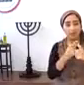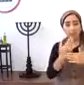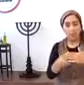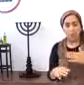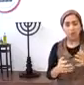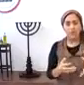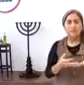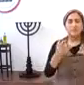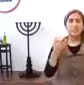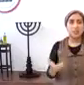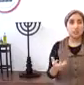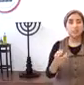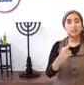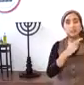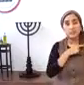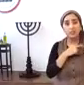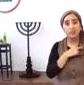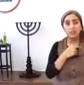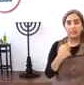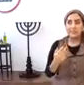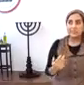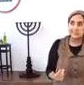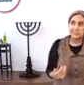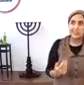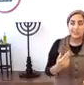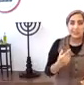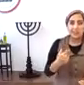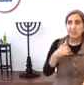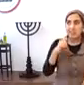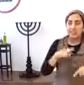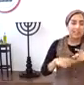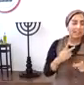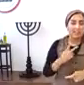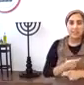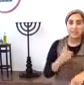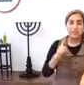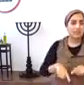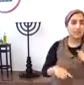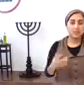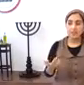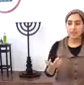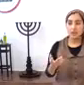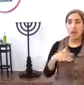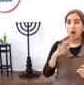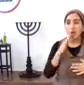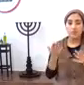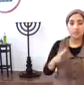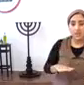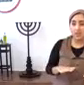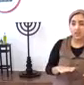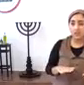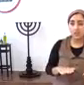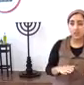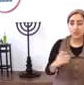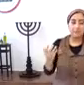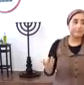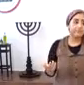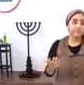primogénito que no podré cumplirlos y moriré.